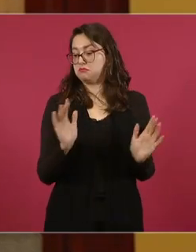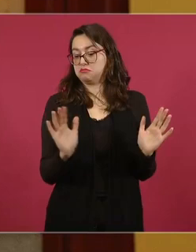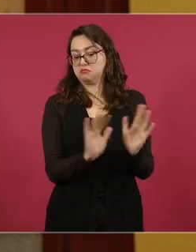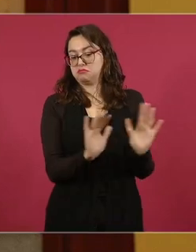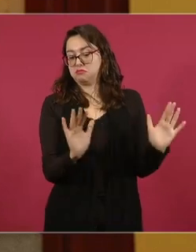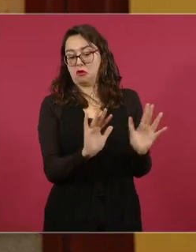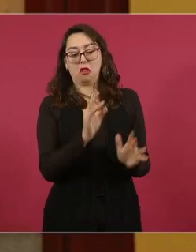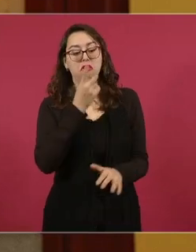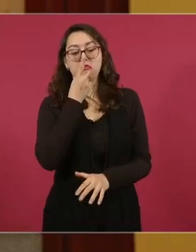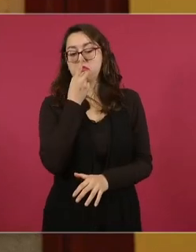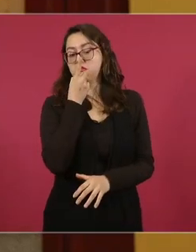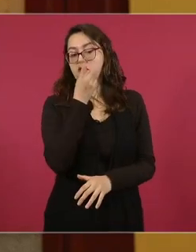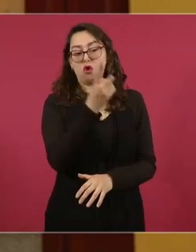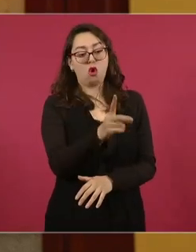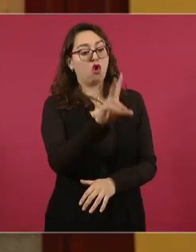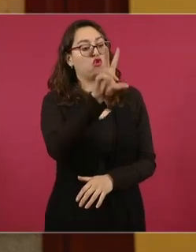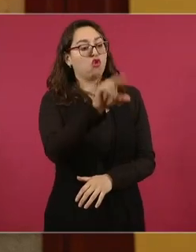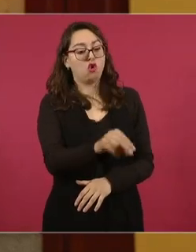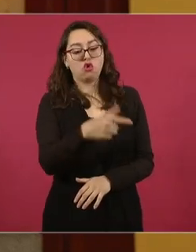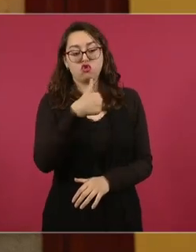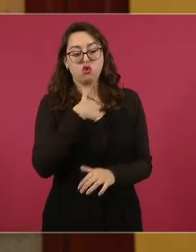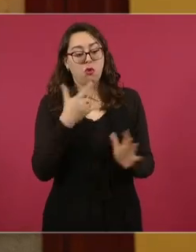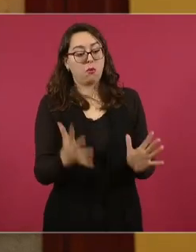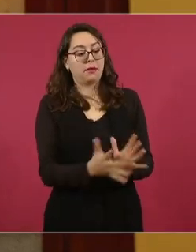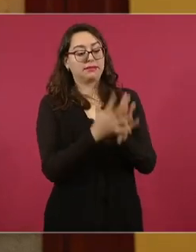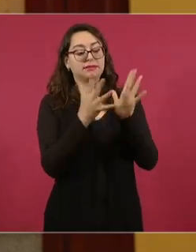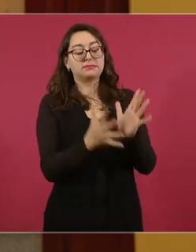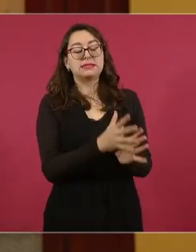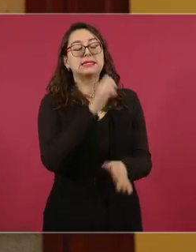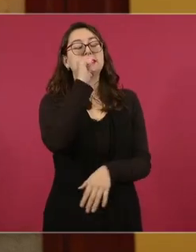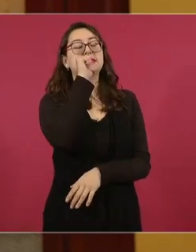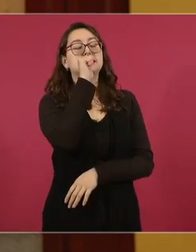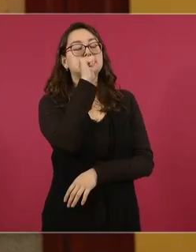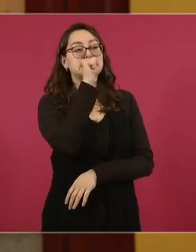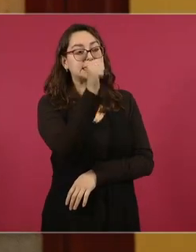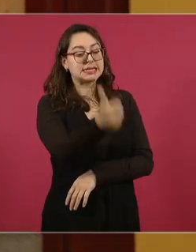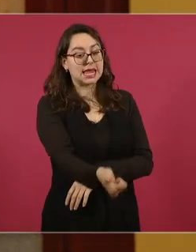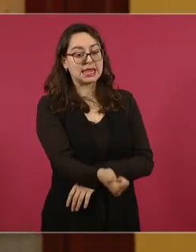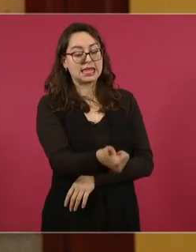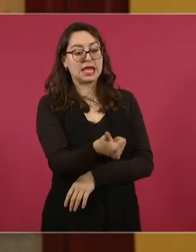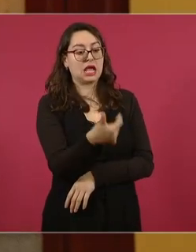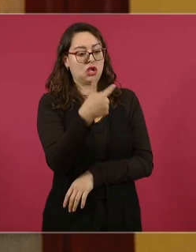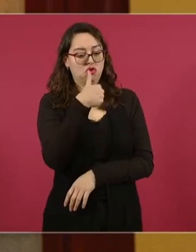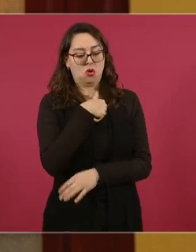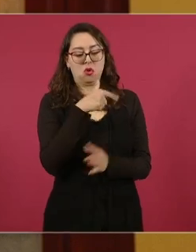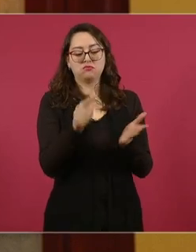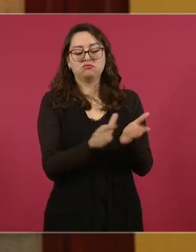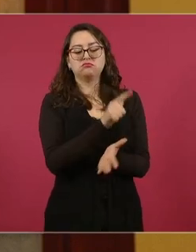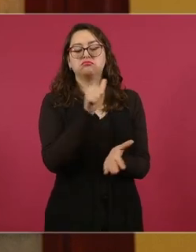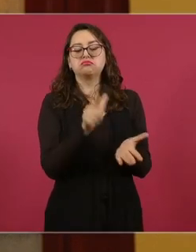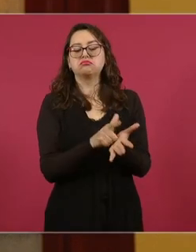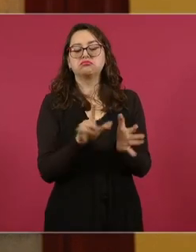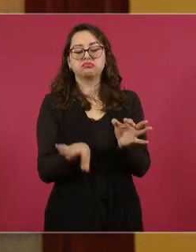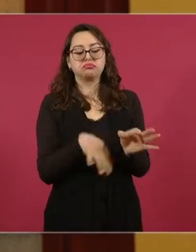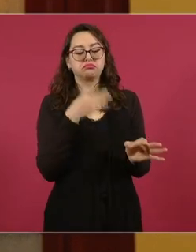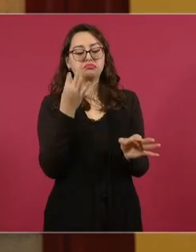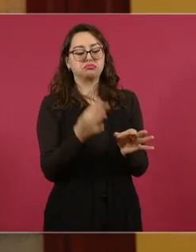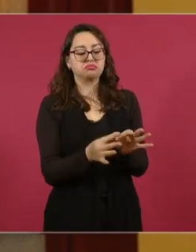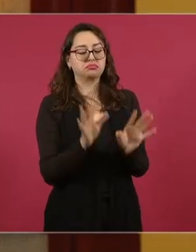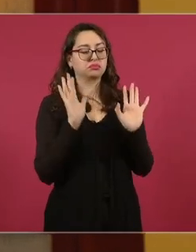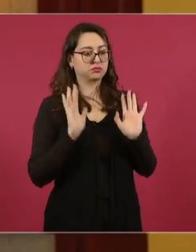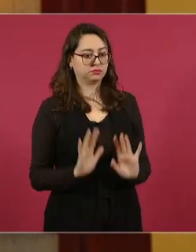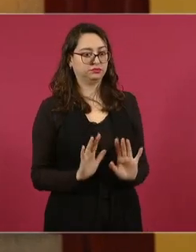categóricamente que no participé en acto ilícito alguno como me acusa